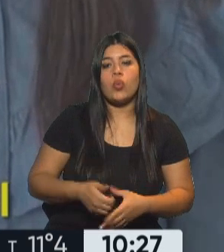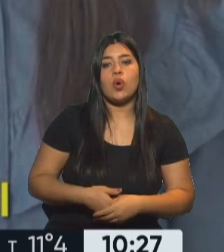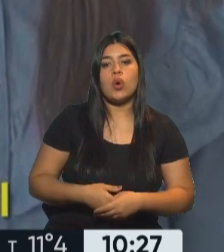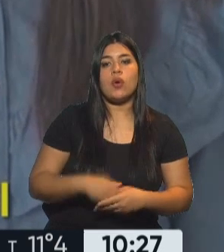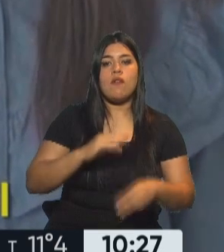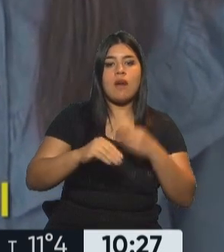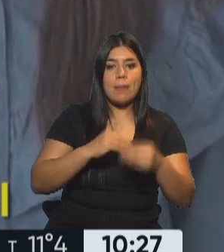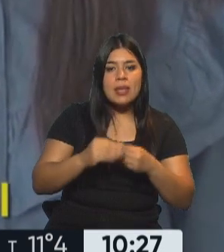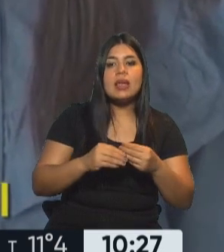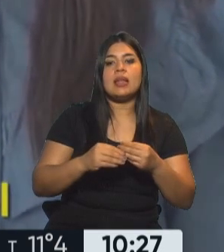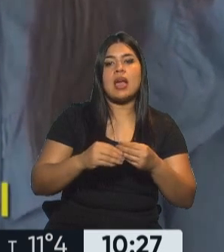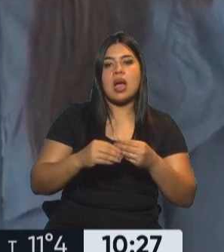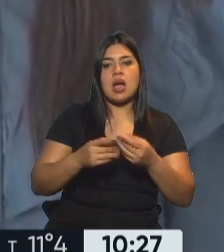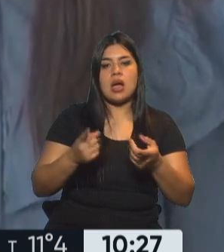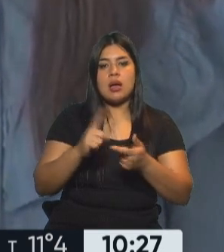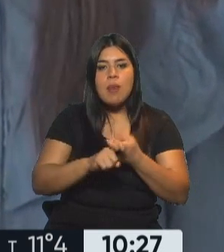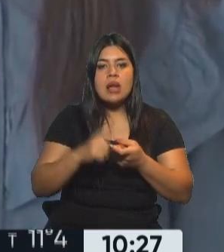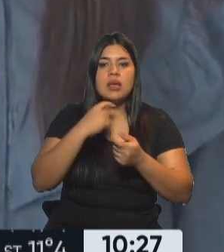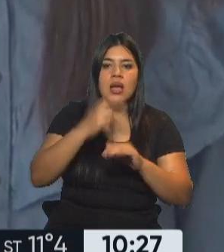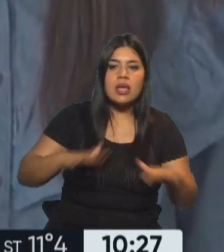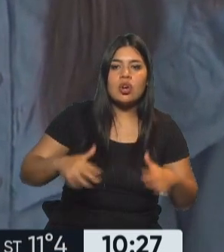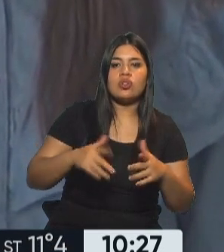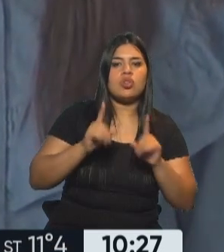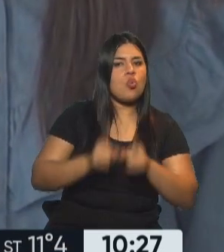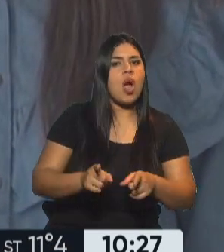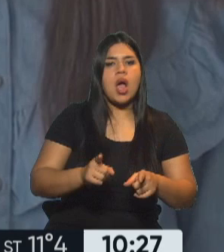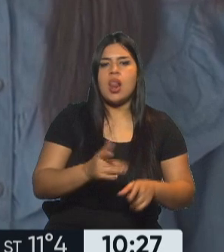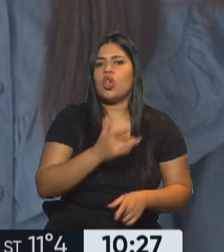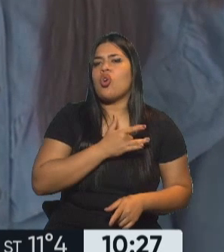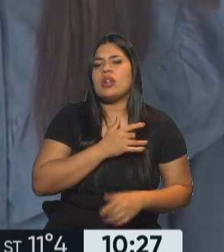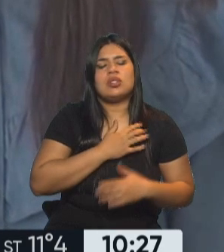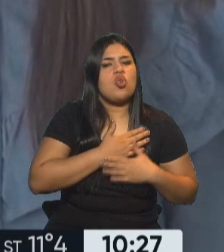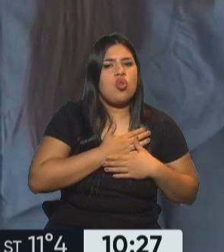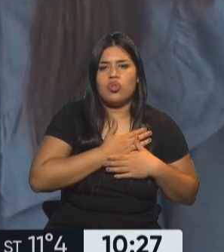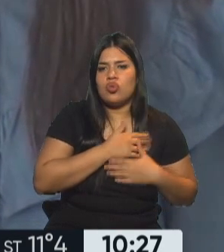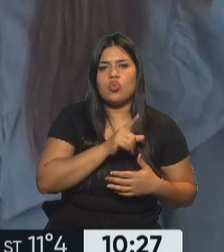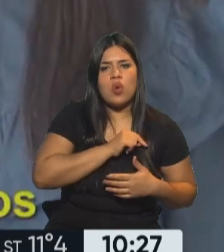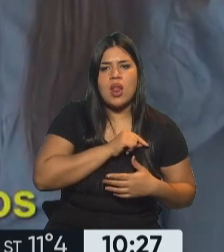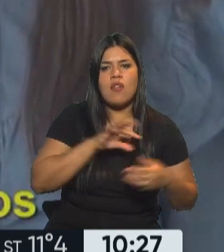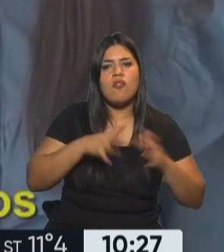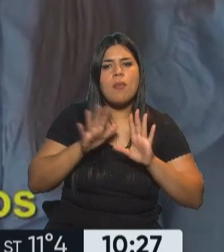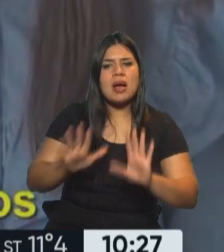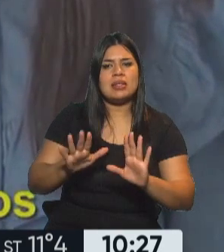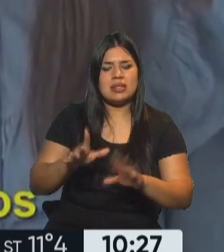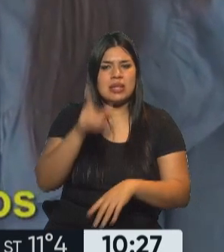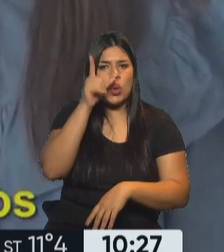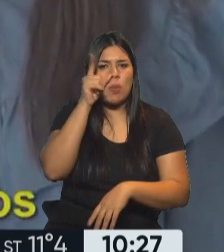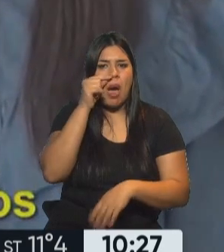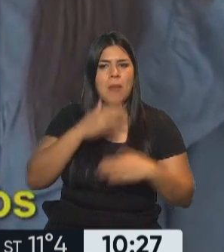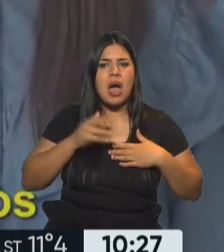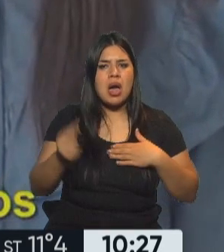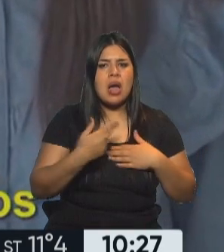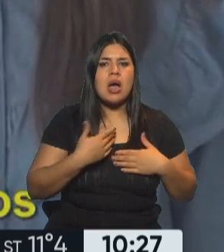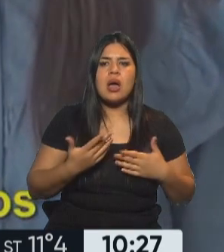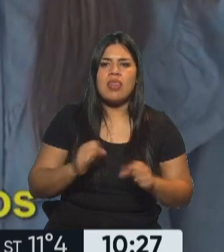uno tiene en el alma, en el corazón, ese del modo en que lo arrancaron de nuestra vida, eso no se borra.